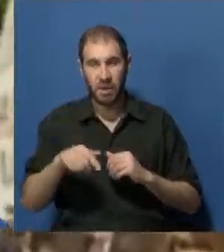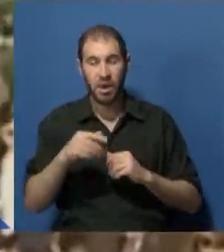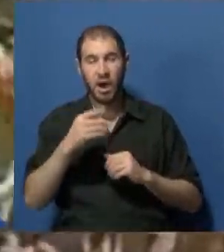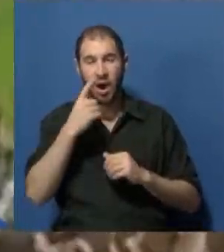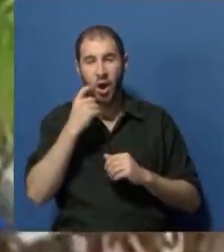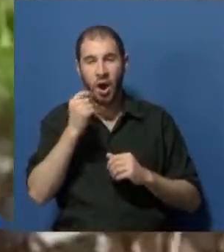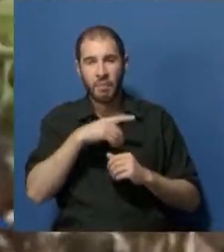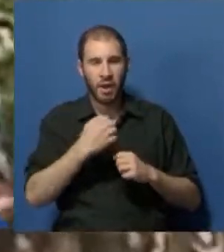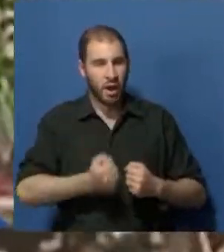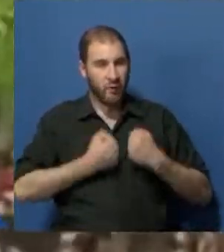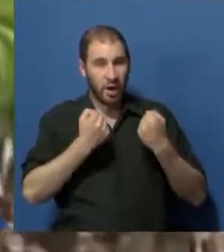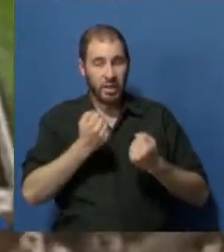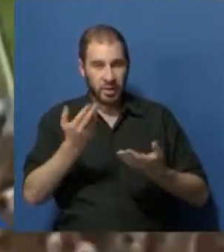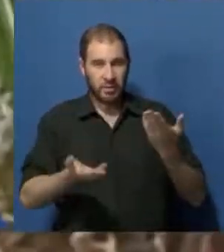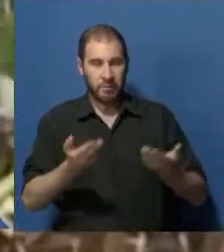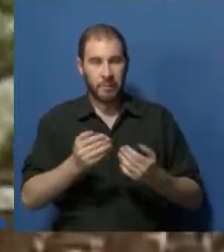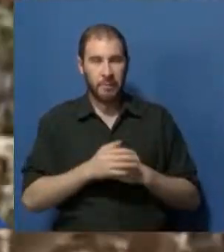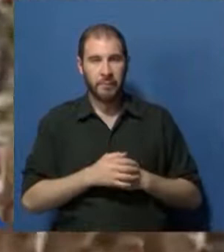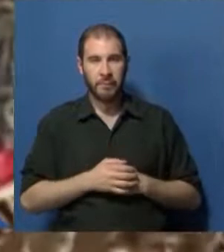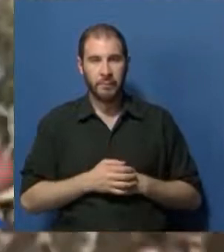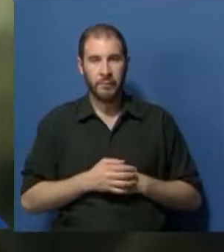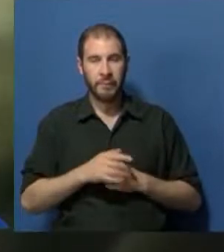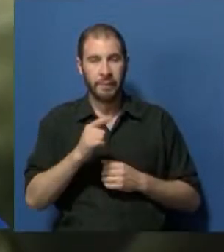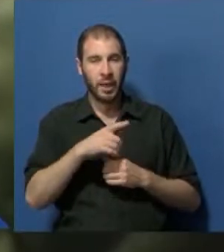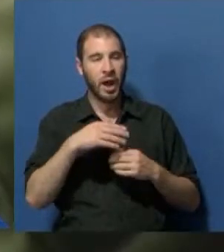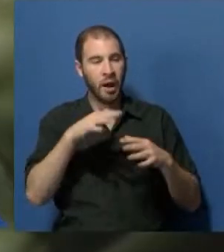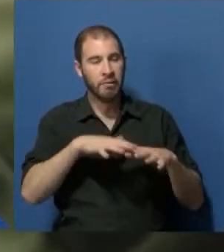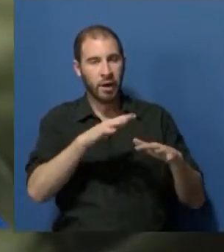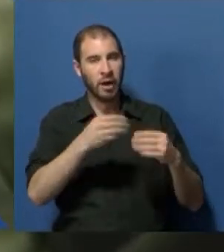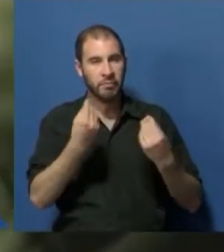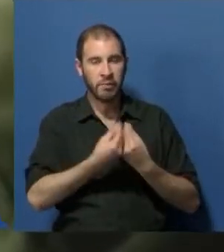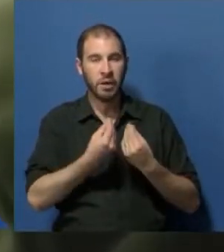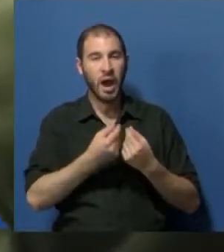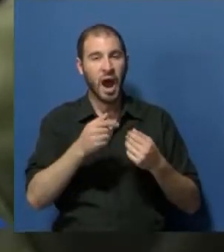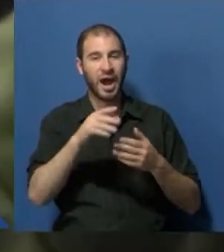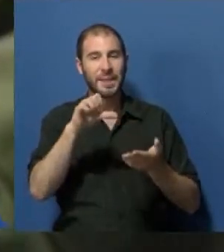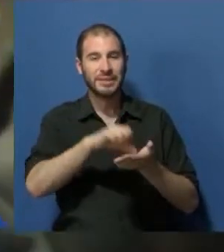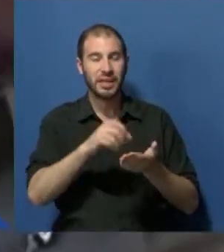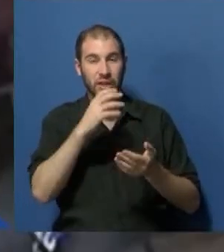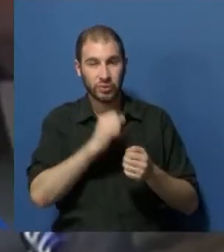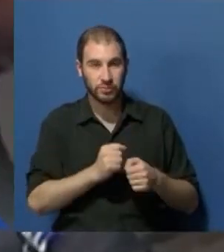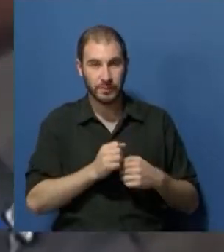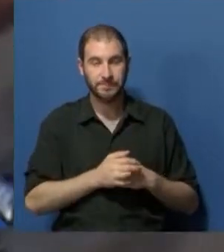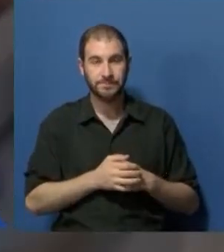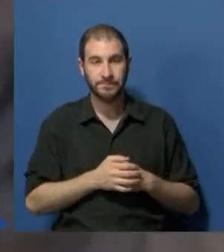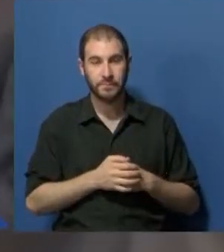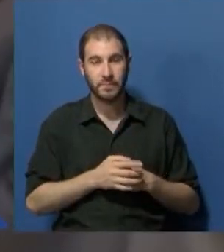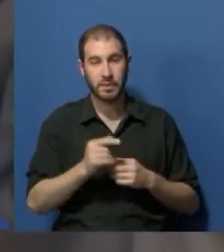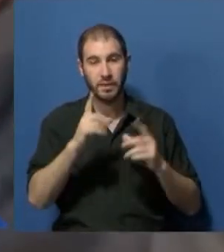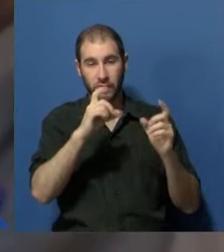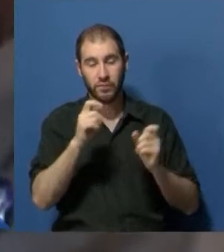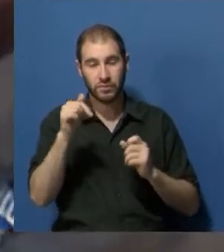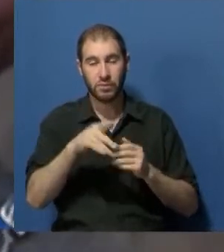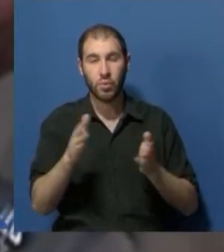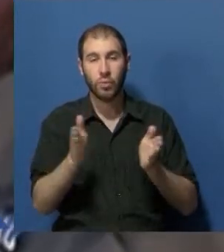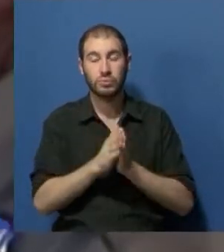Fidel muy vital en ese momento y con una gran movilización dentro de La Habana. Esas imágenes son relativamente recientes,